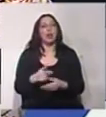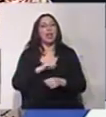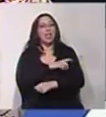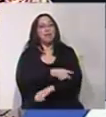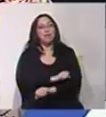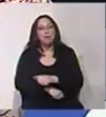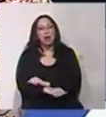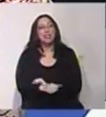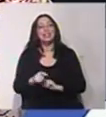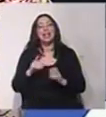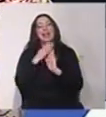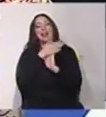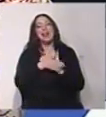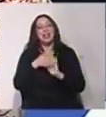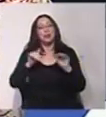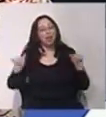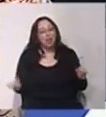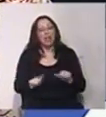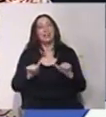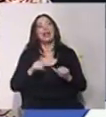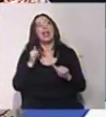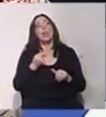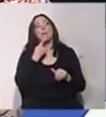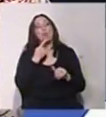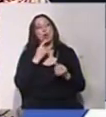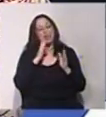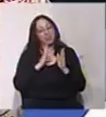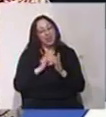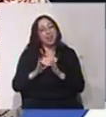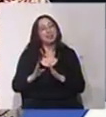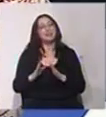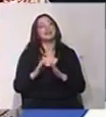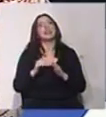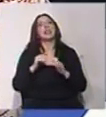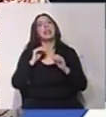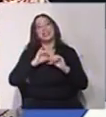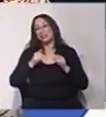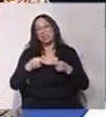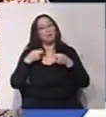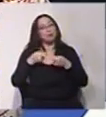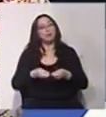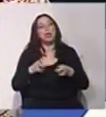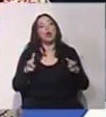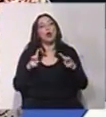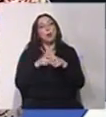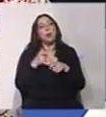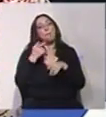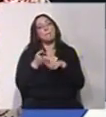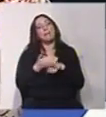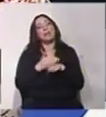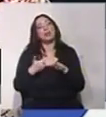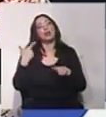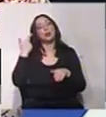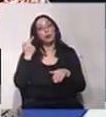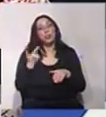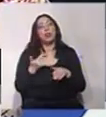están haciendo a nivel nacional, hay políticas determinadas que se han implantado, y una Comisión Nacional de Prevención de Suicidio,